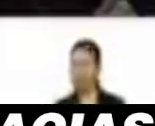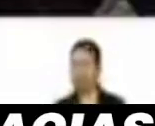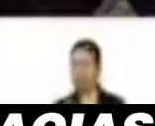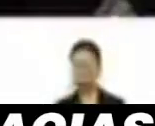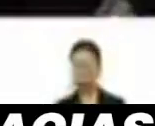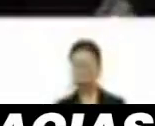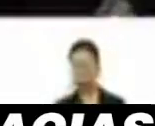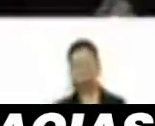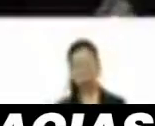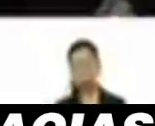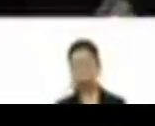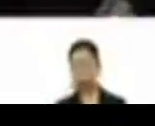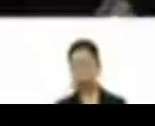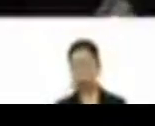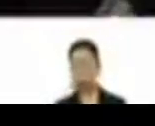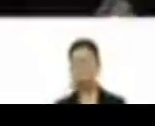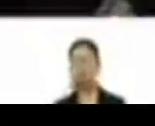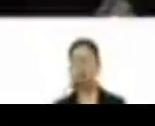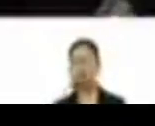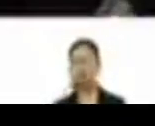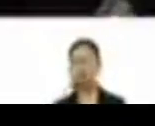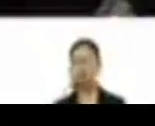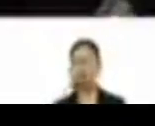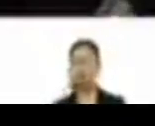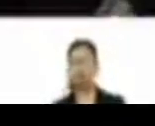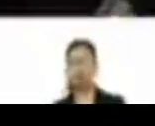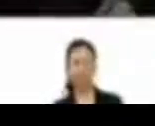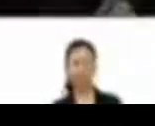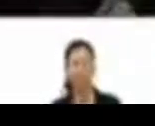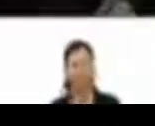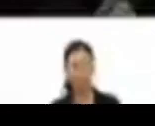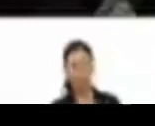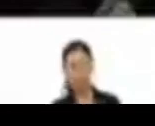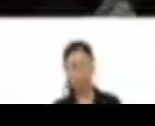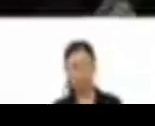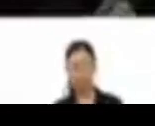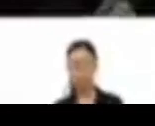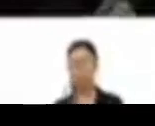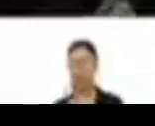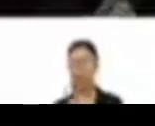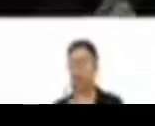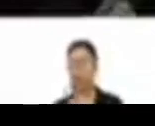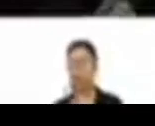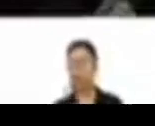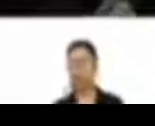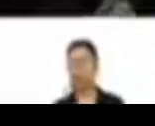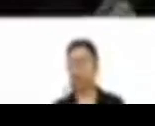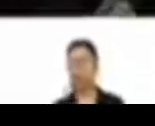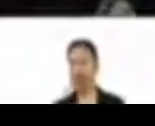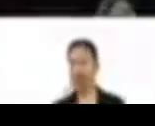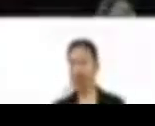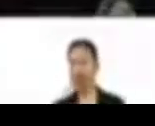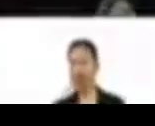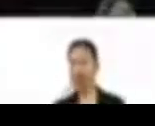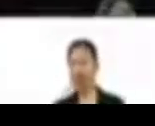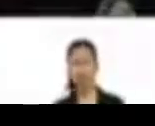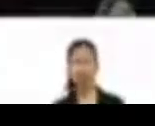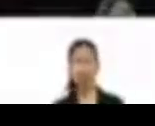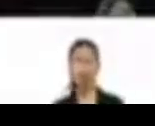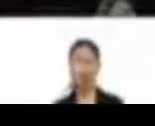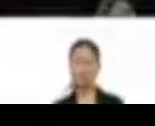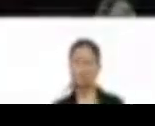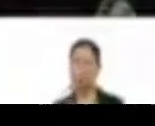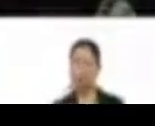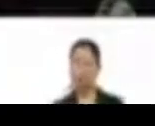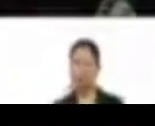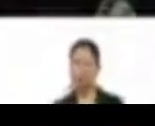Porque el presidente siempre nos sorprende gratamente. El día de ayer presentó